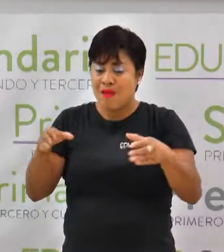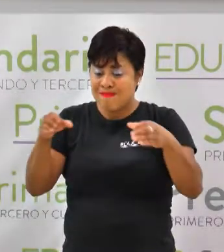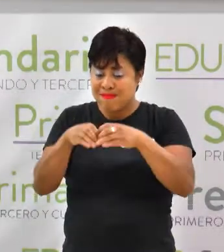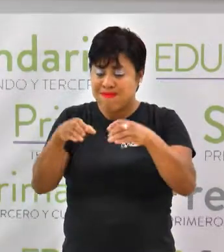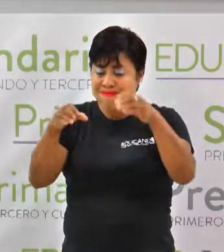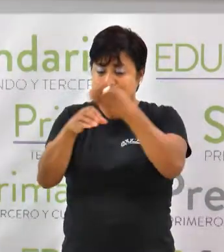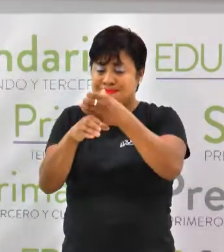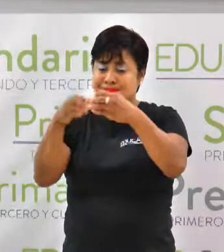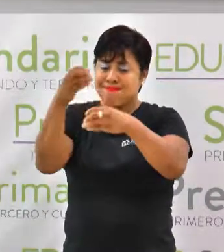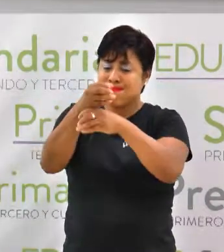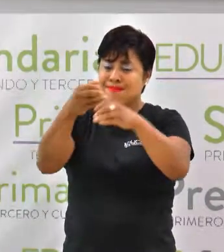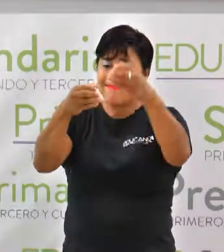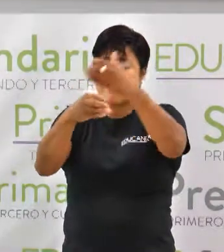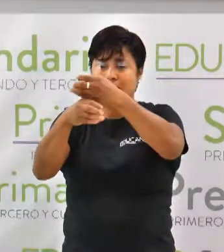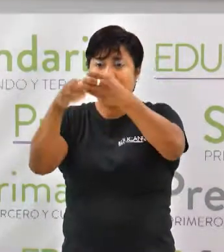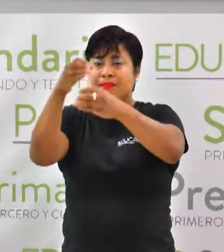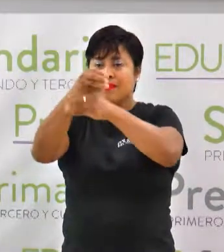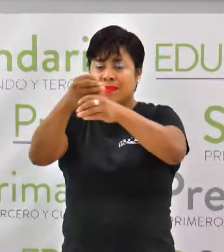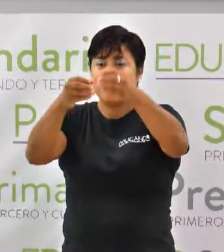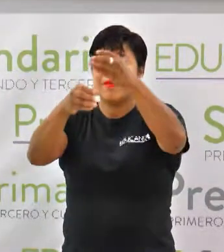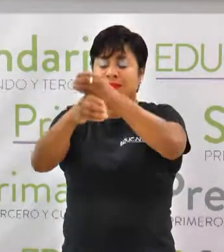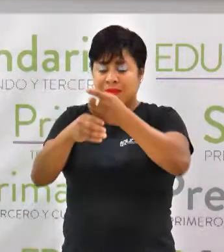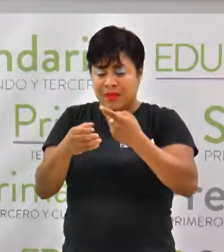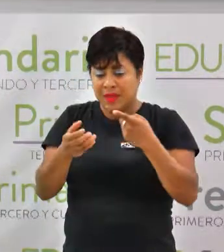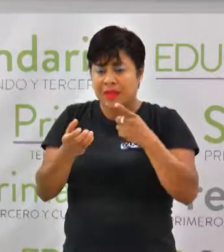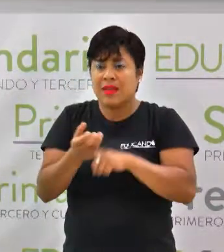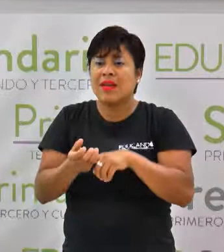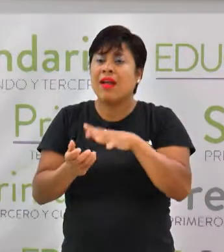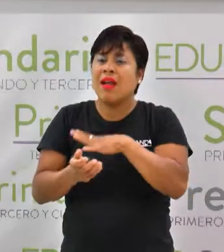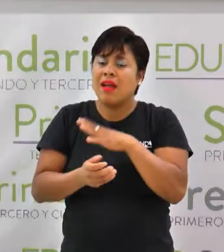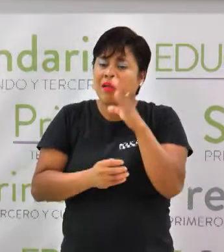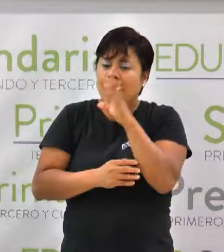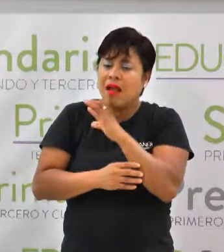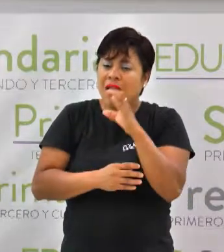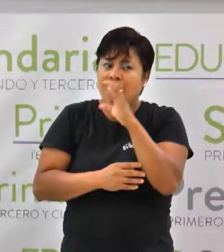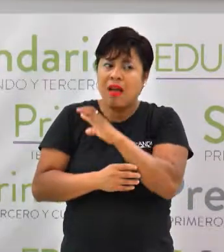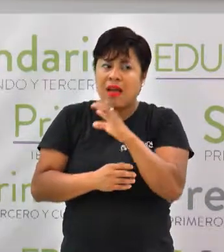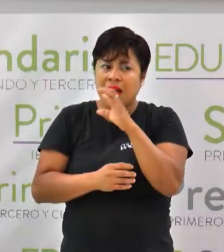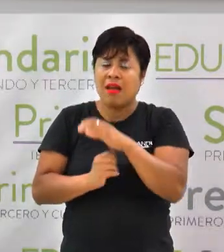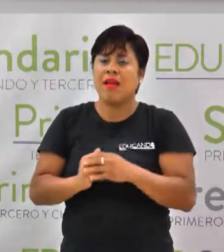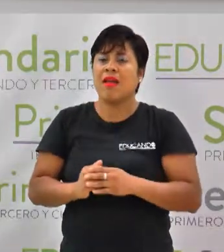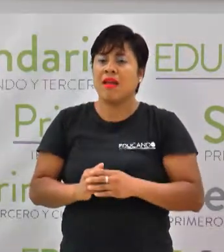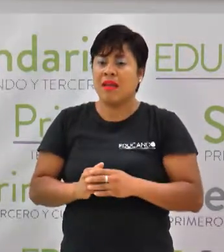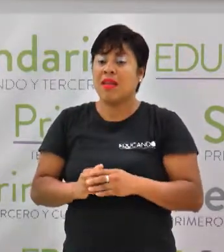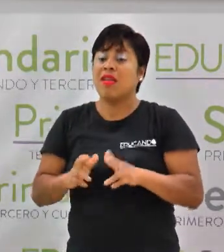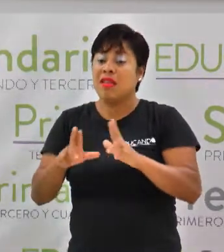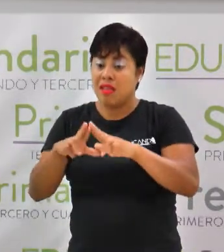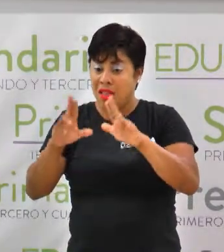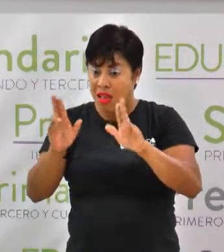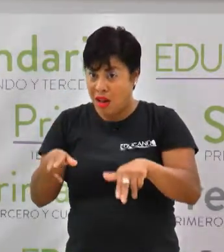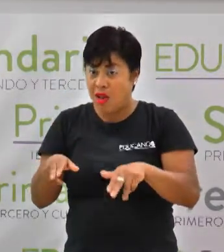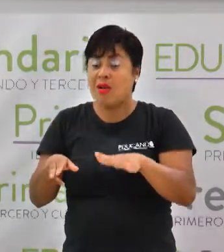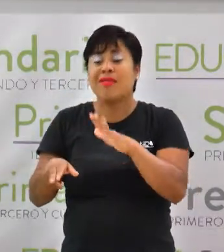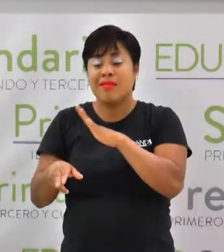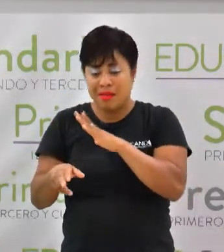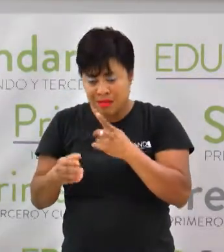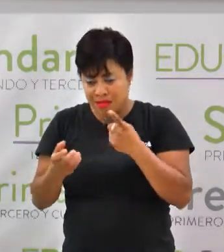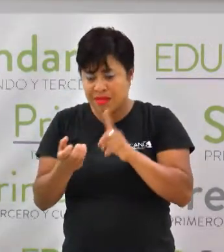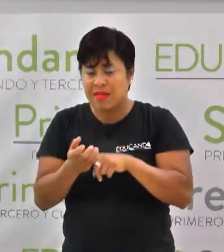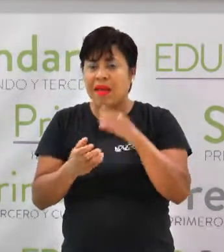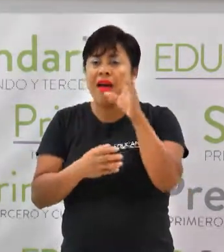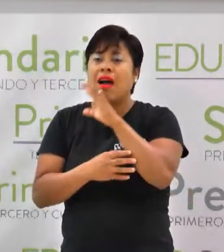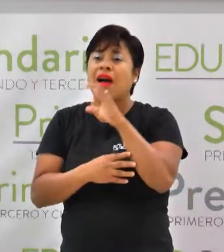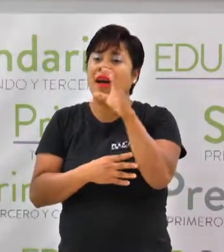hielo. Apilados en el interior se conserva el calor. A pesar de que está hecha de hielo,